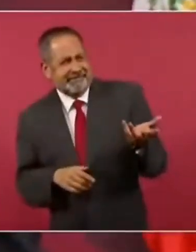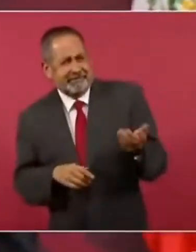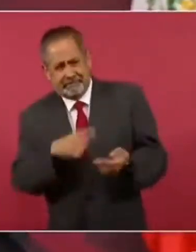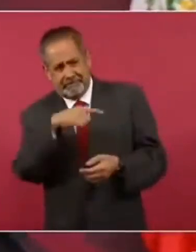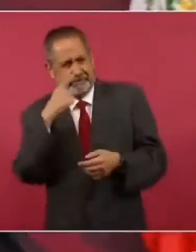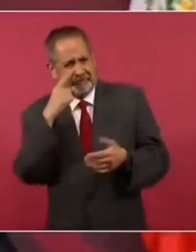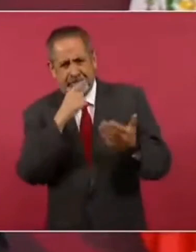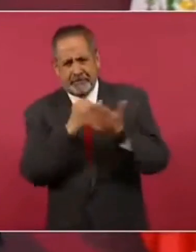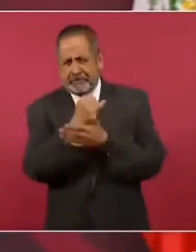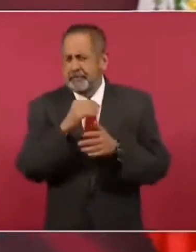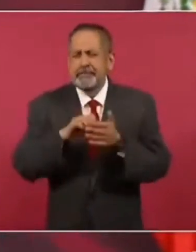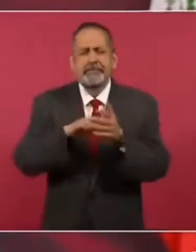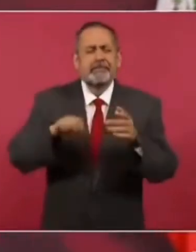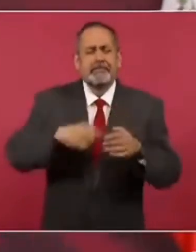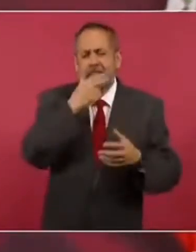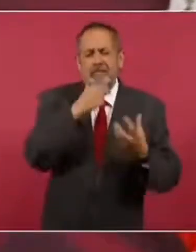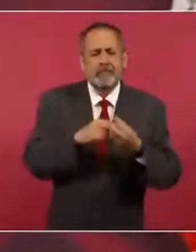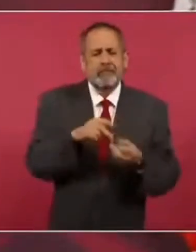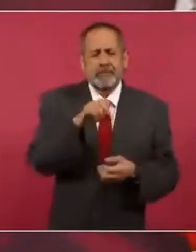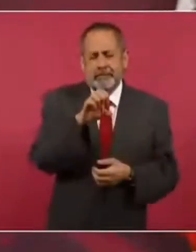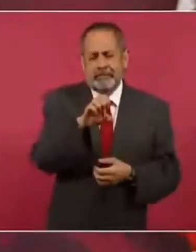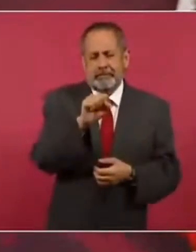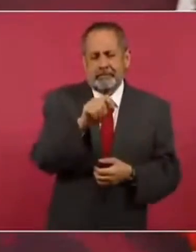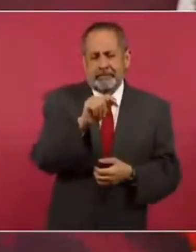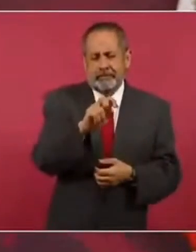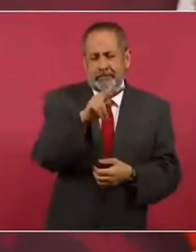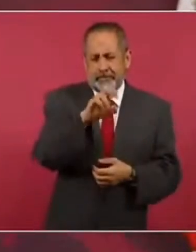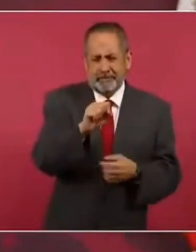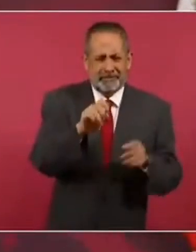este diplomático que está involucrado